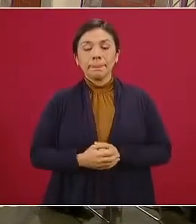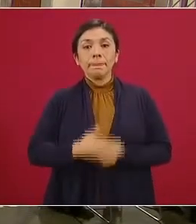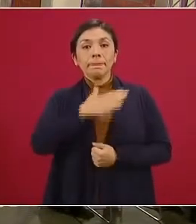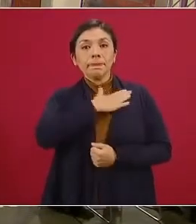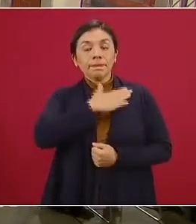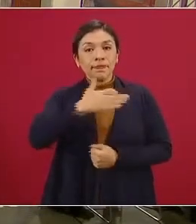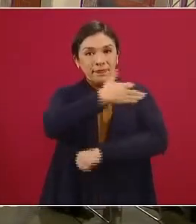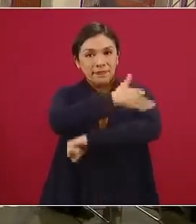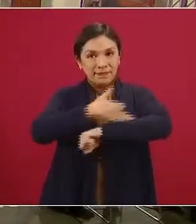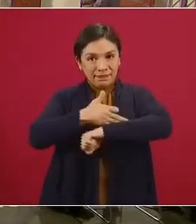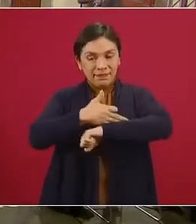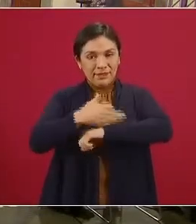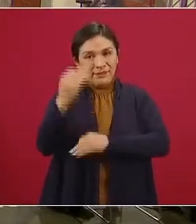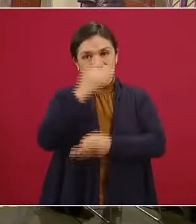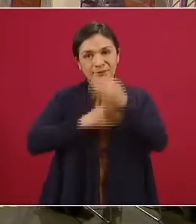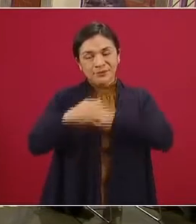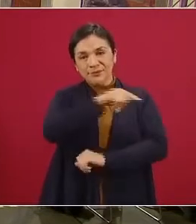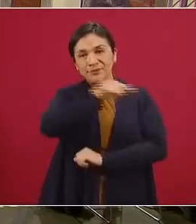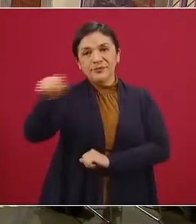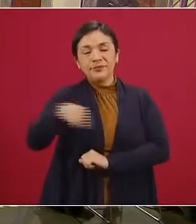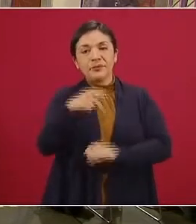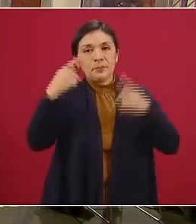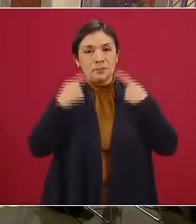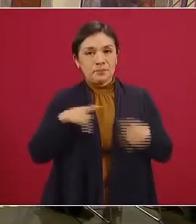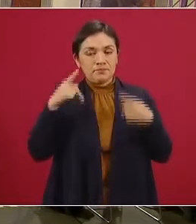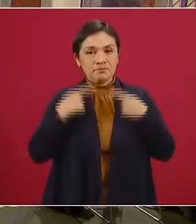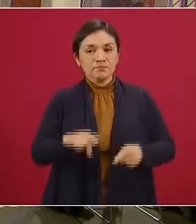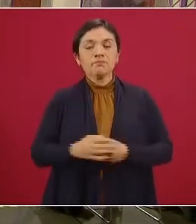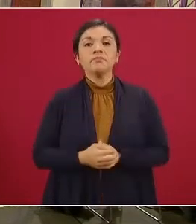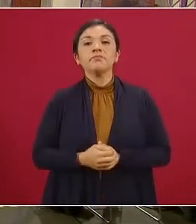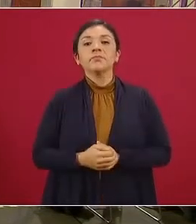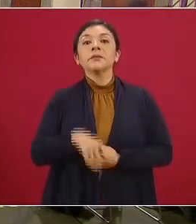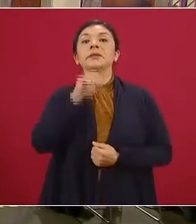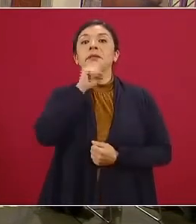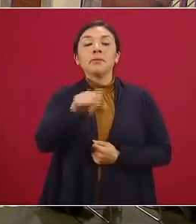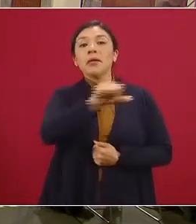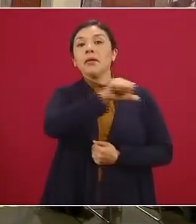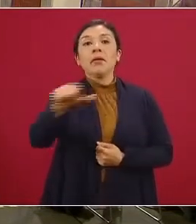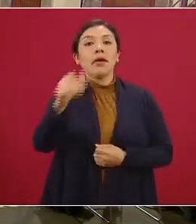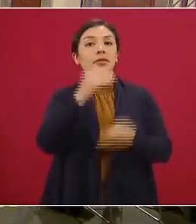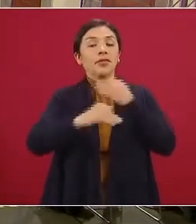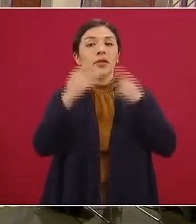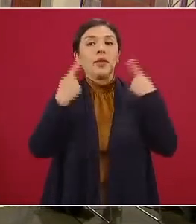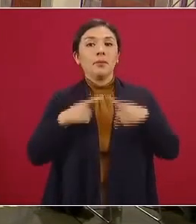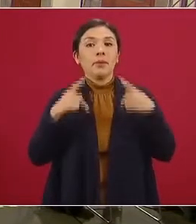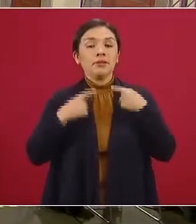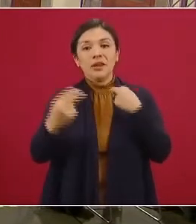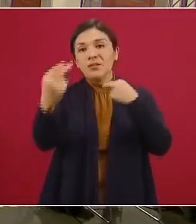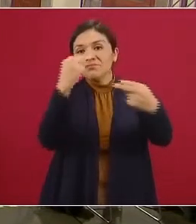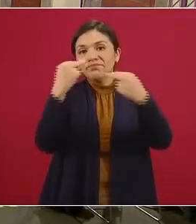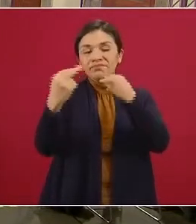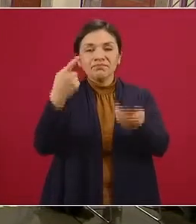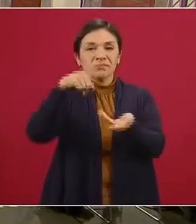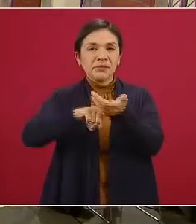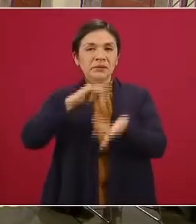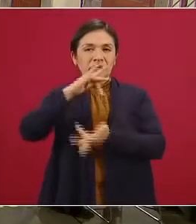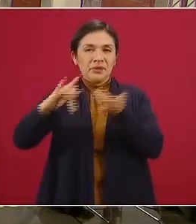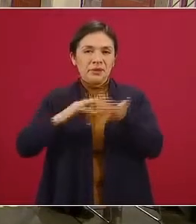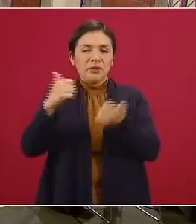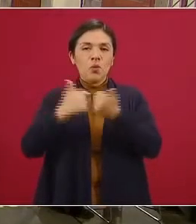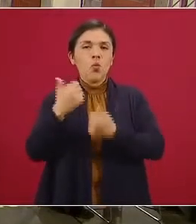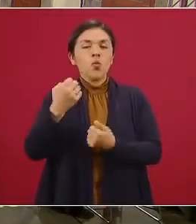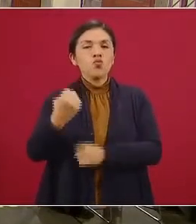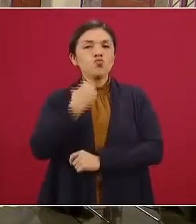buenas tardes con todas, con todos y con todas las personas, lógicamente, que nos sintonizan esta noche en la